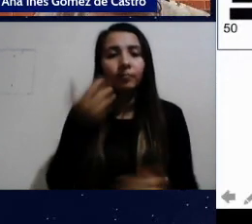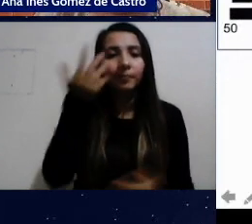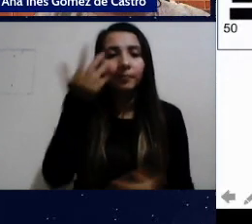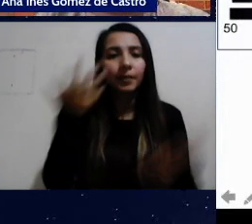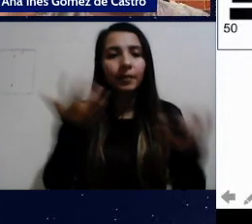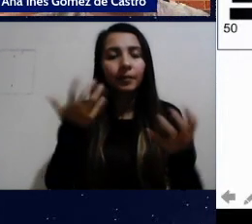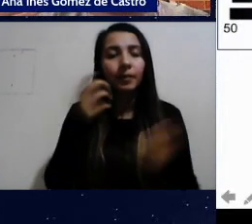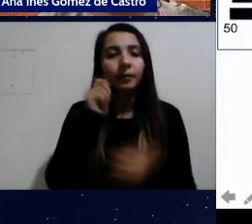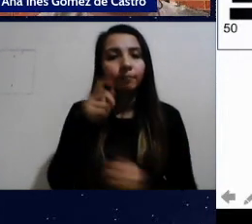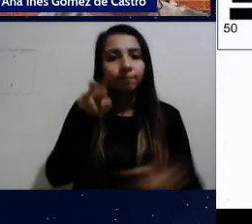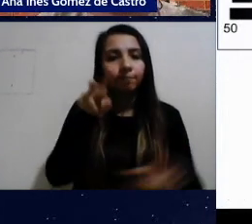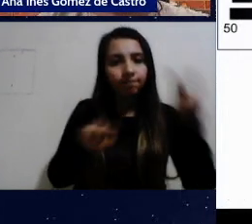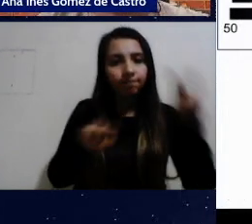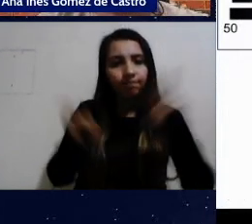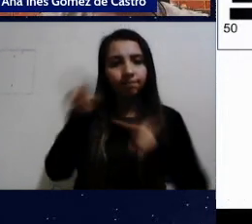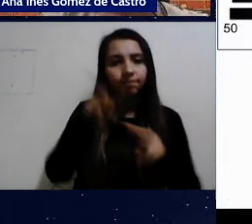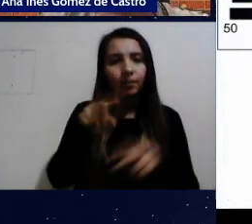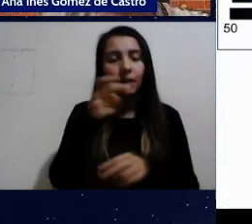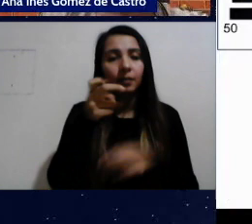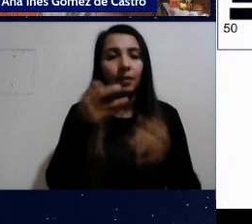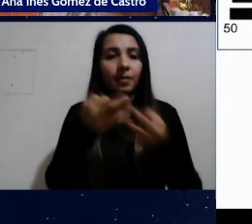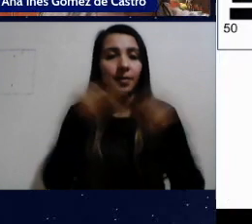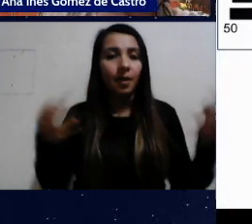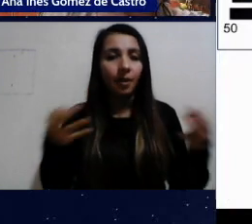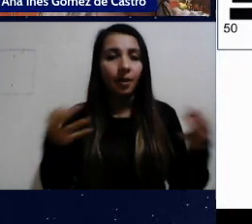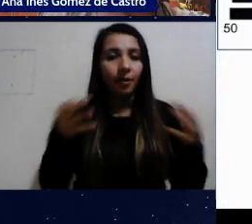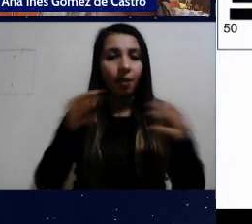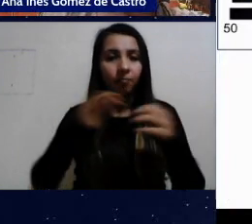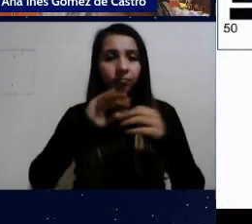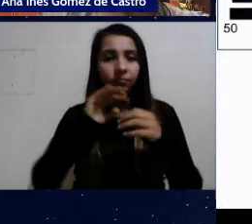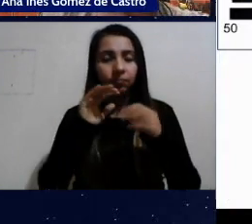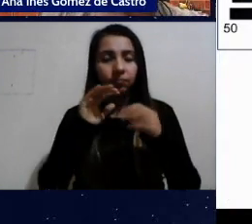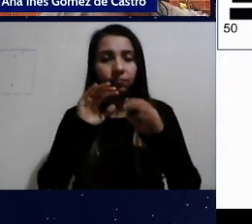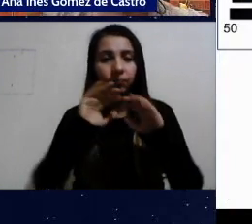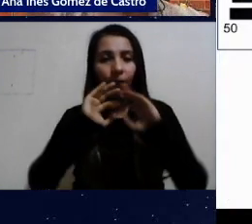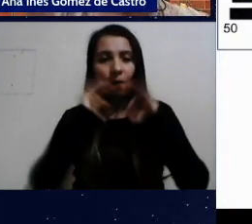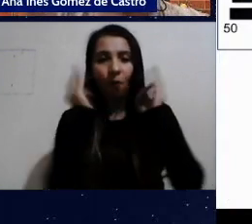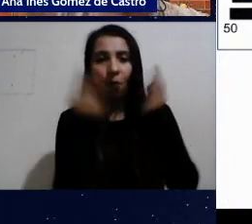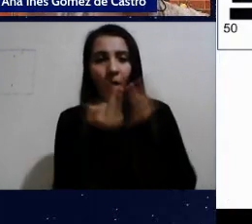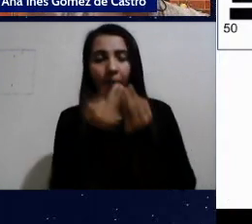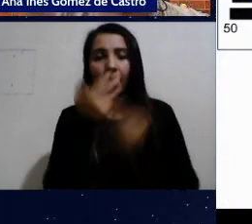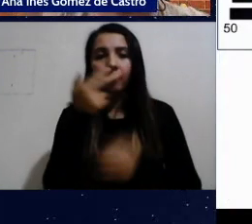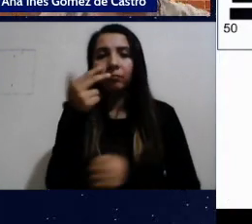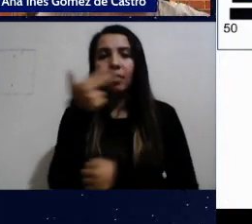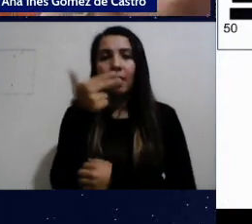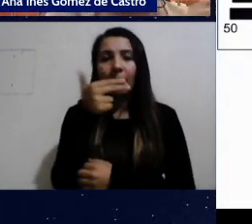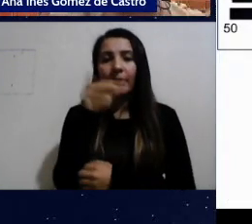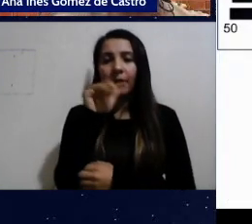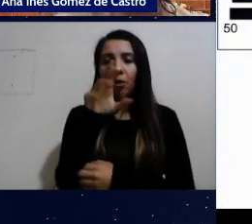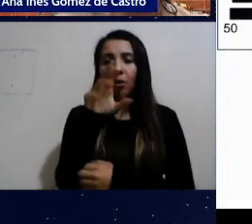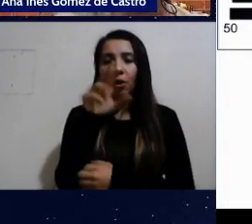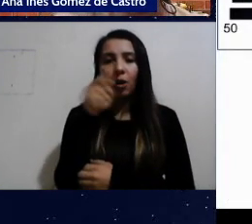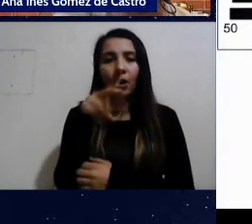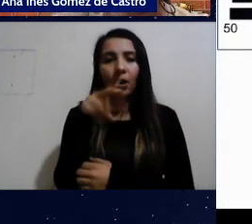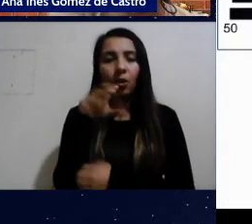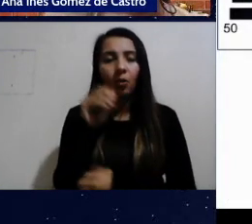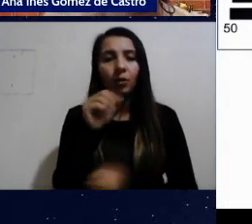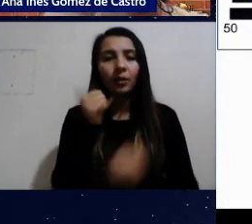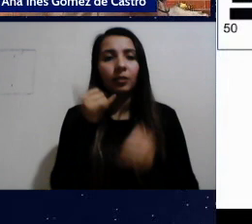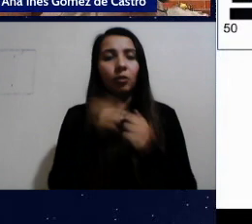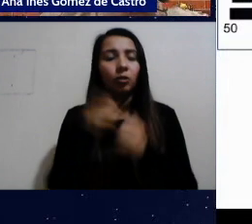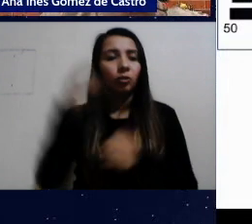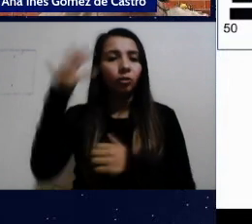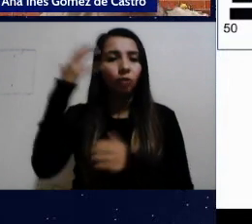de hidrógeno y cómo va variando con la actividad solar y utilizando que la Luna da alrededor de